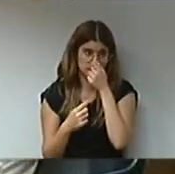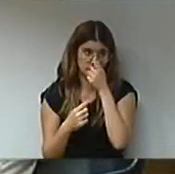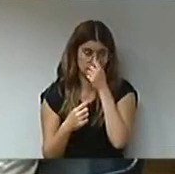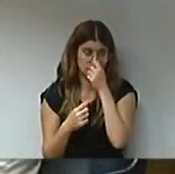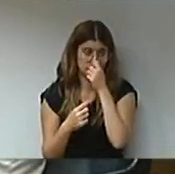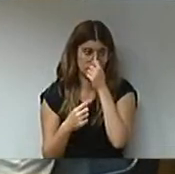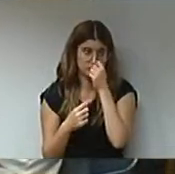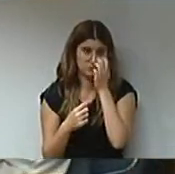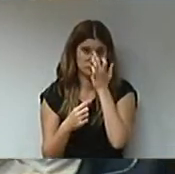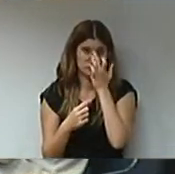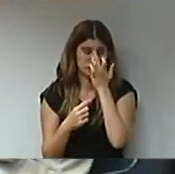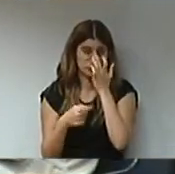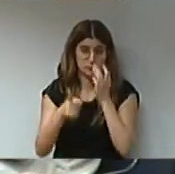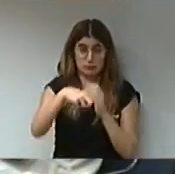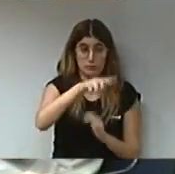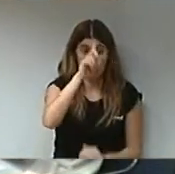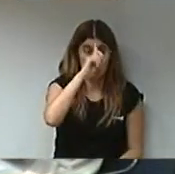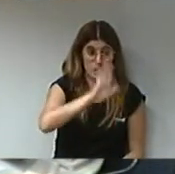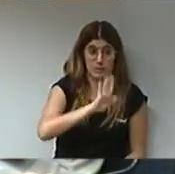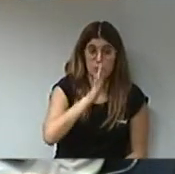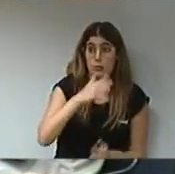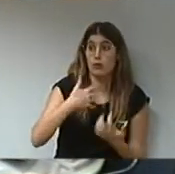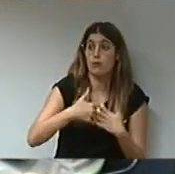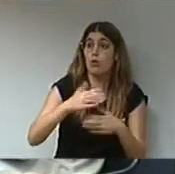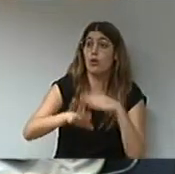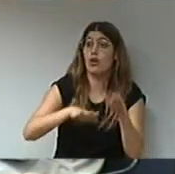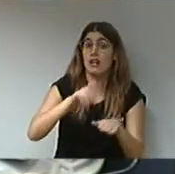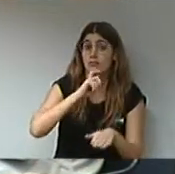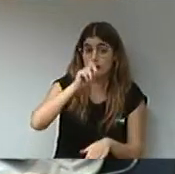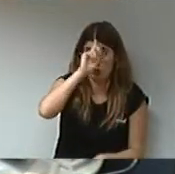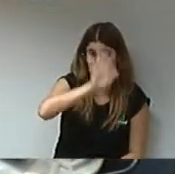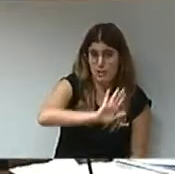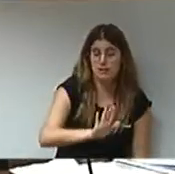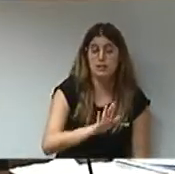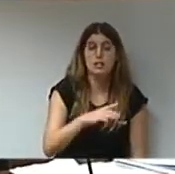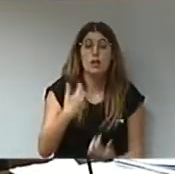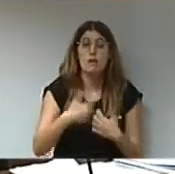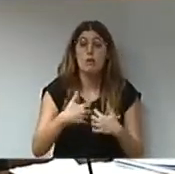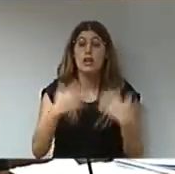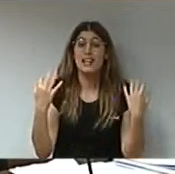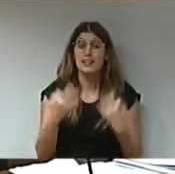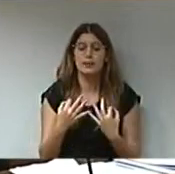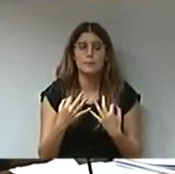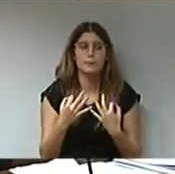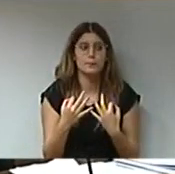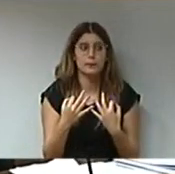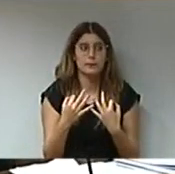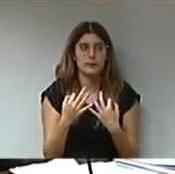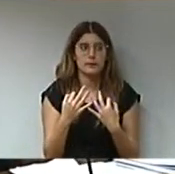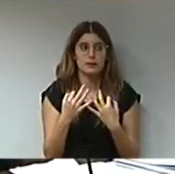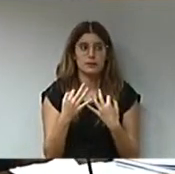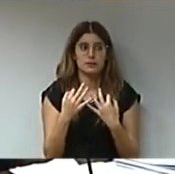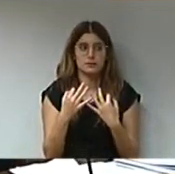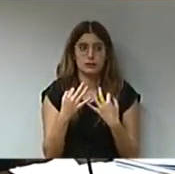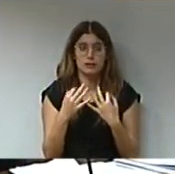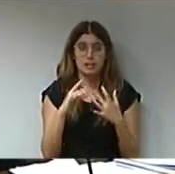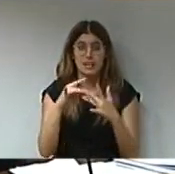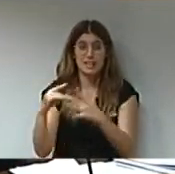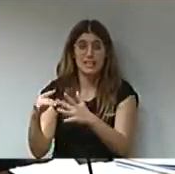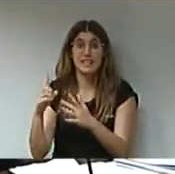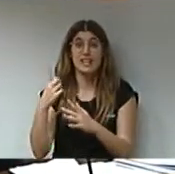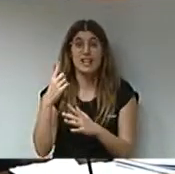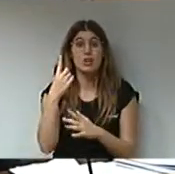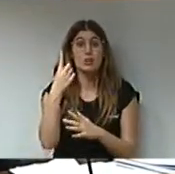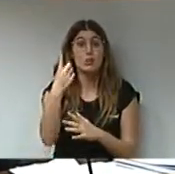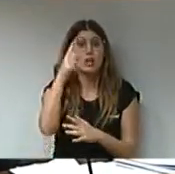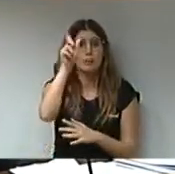más de la mitad de ustedes no lo saben porque no saben ni cómo funciona. Pero esto es la cómo funciona. Cómo funciona es que en el mando hay un